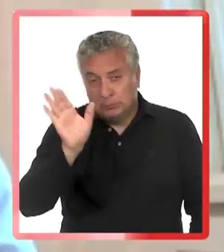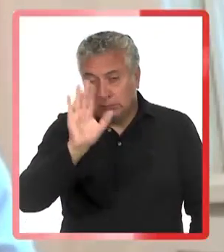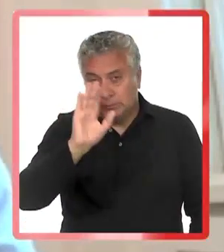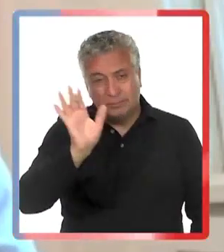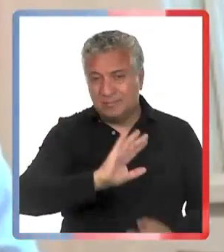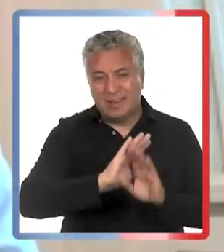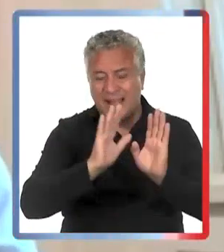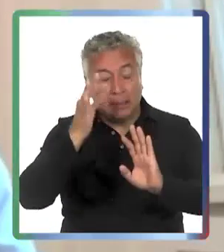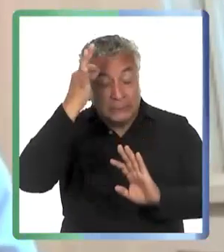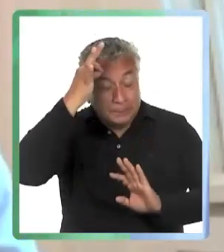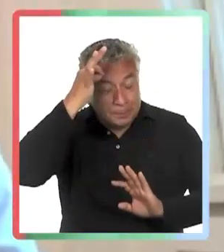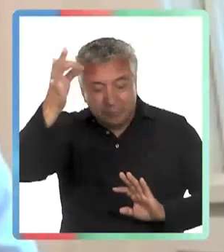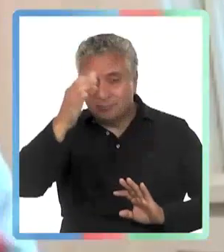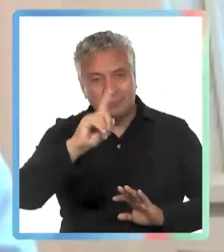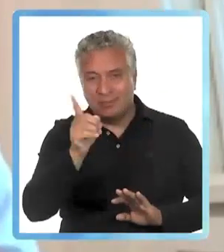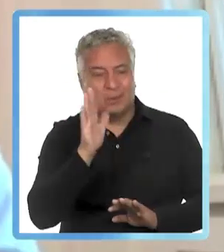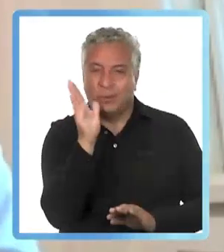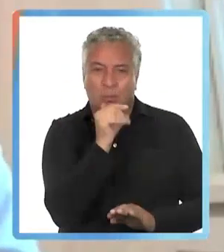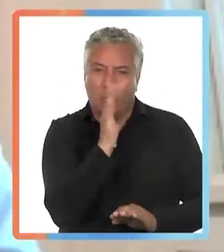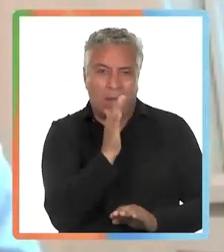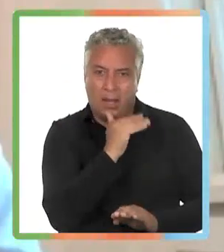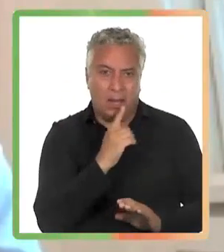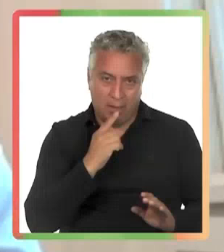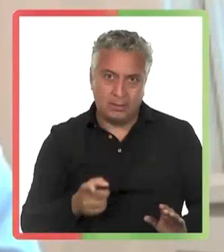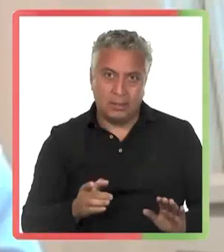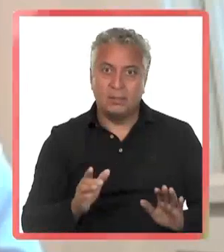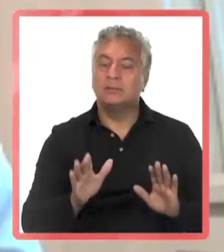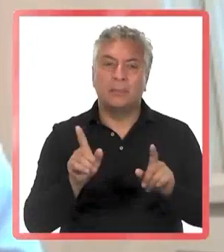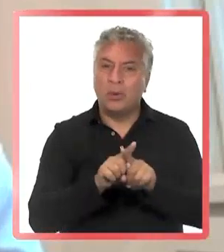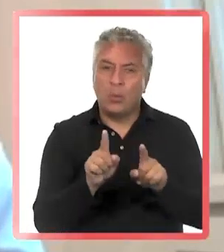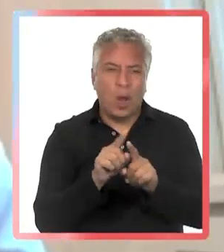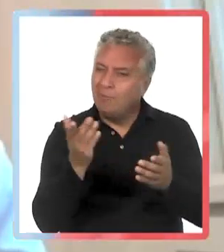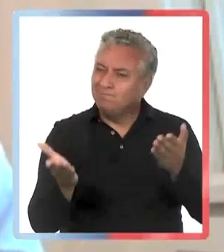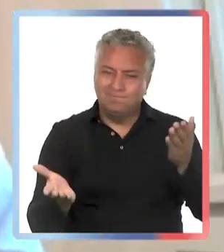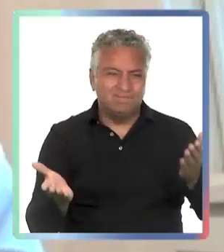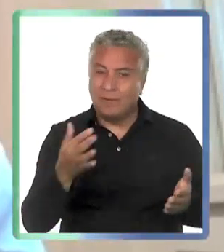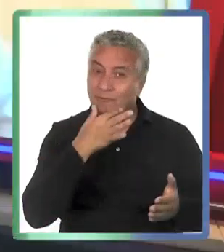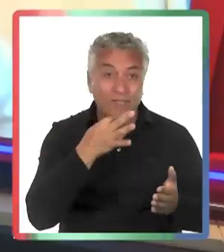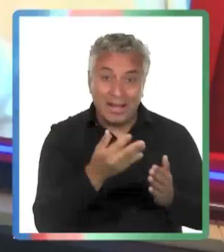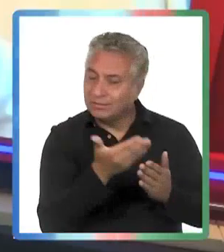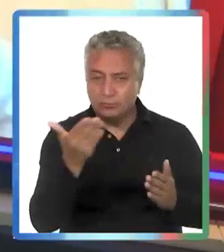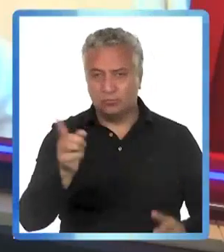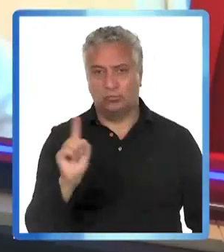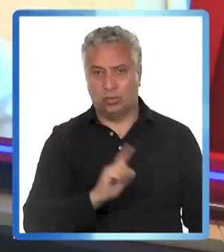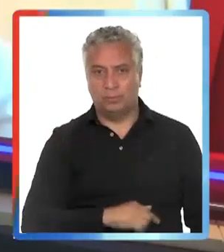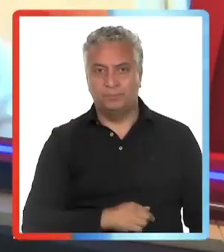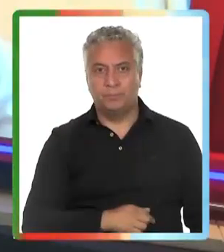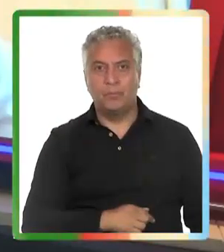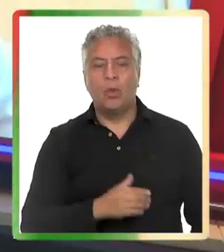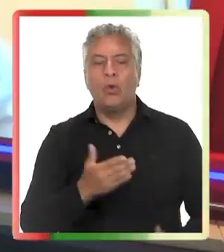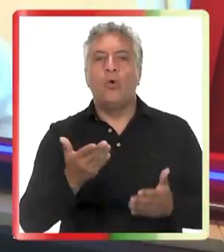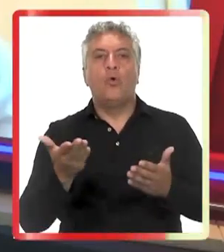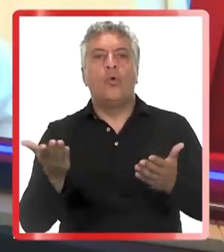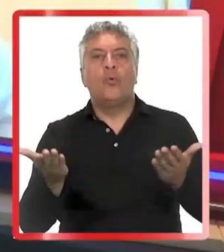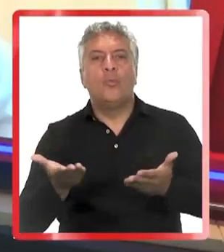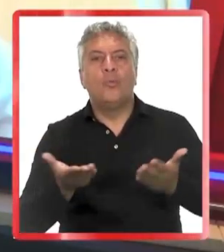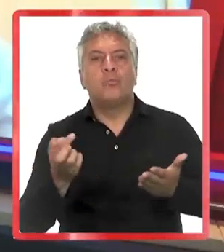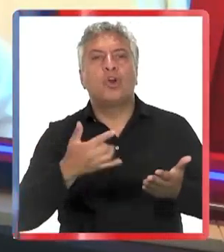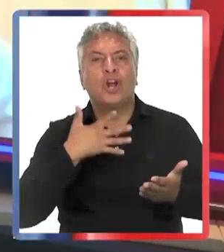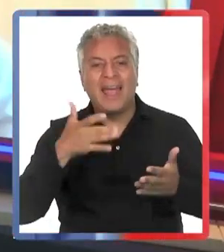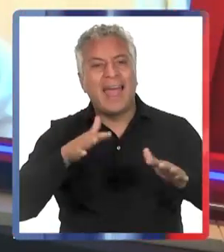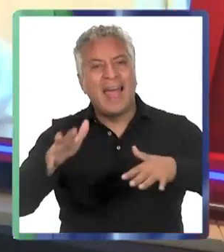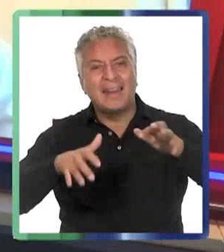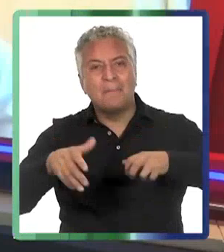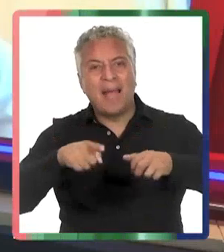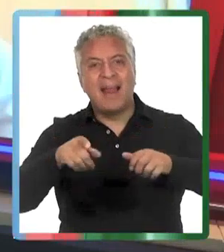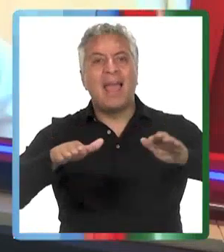digamos, pero no quiero decir que es cero total porque hay algunos casos descritos, pero en general es muy improbable. ¿Por qué este virus es tan agresivo